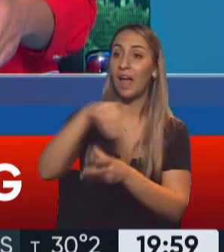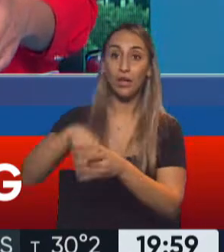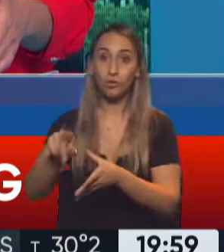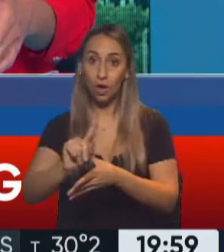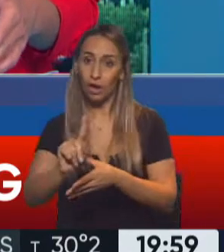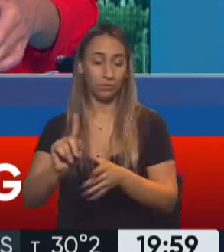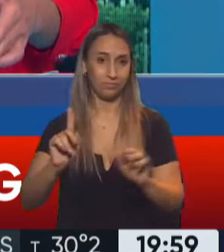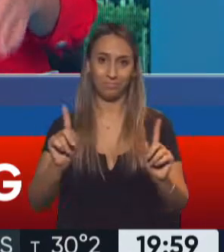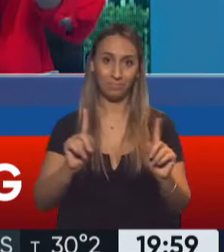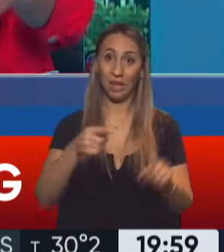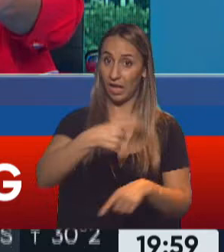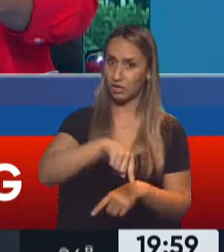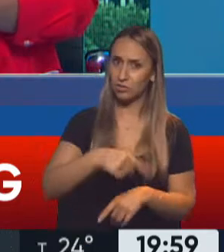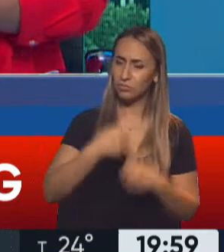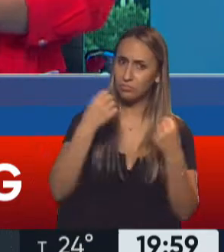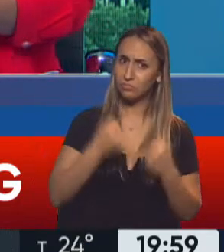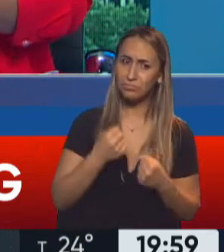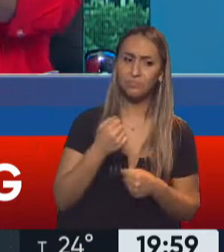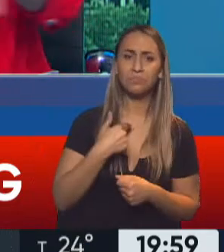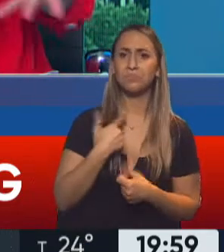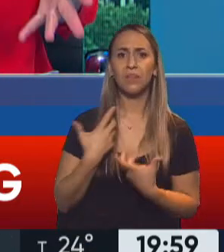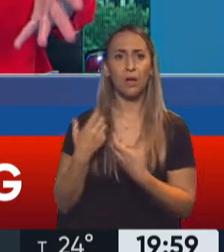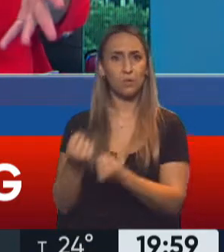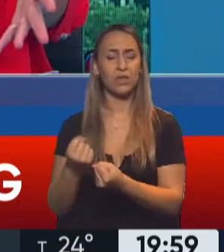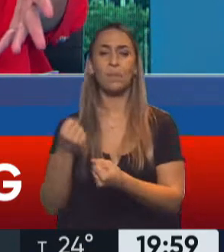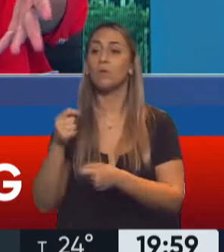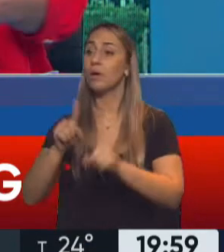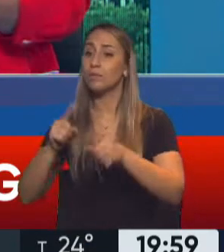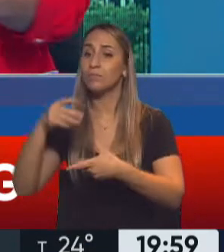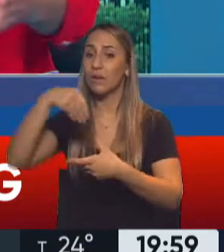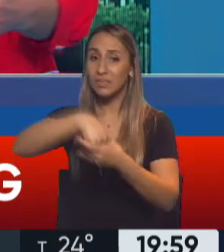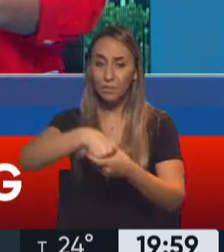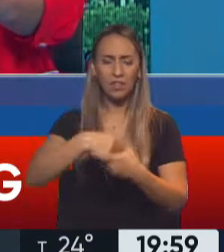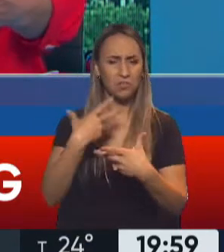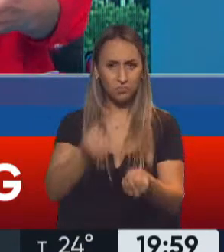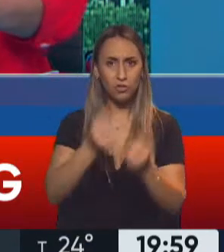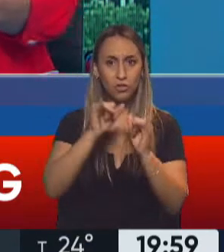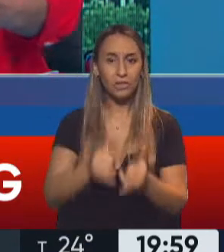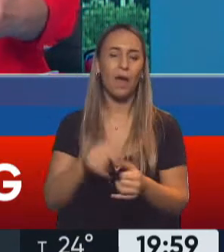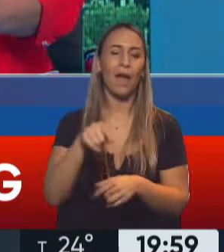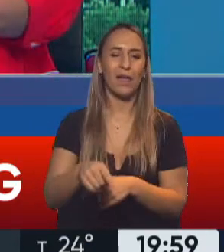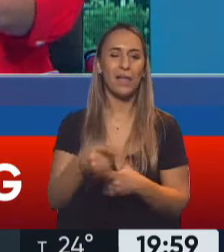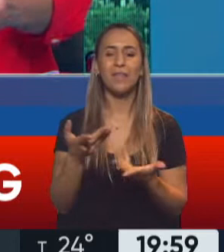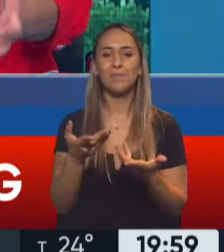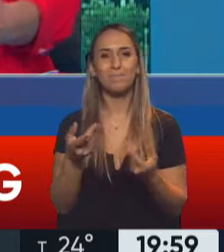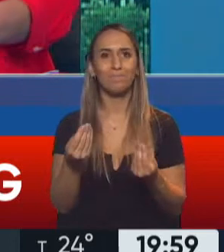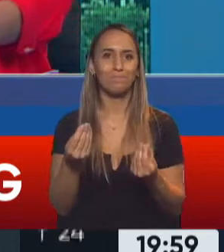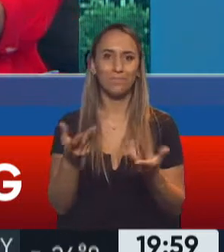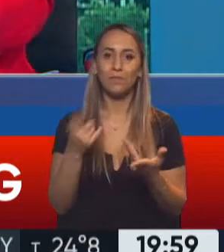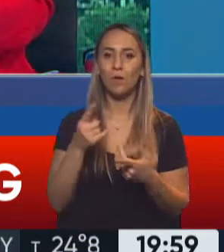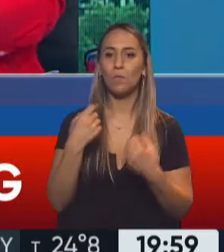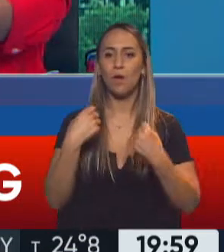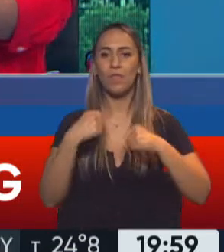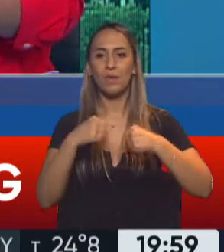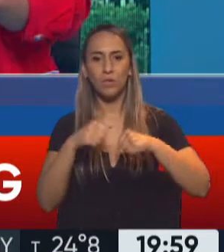garantizaron que iban a respaldar a aquellos participantes, obviamente porque imagino que ahí se empieza a jugar la carrera propia de estos deportistas,